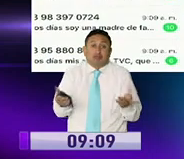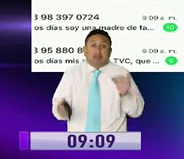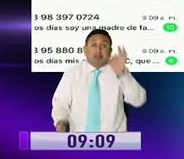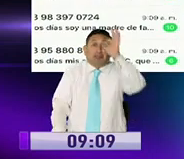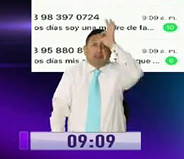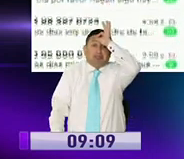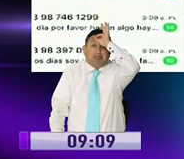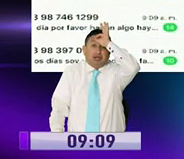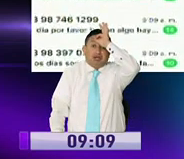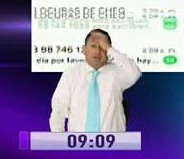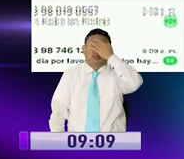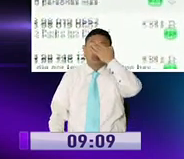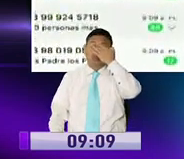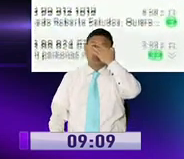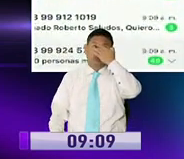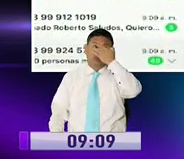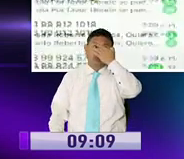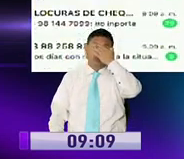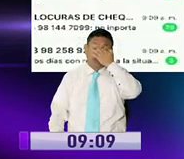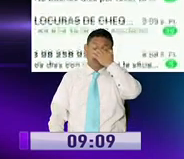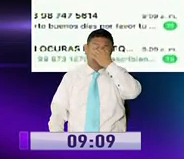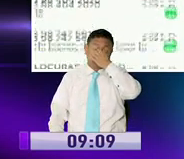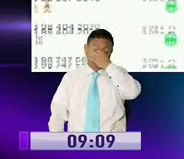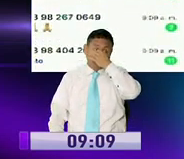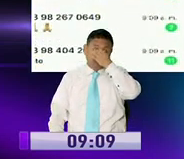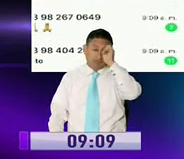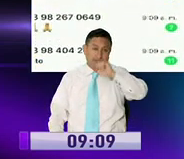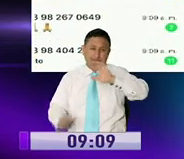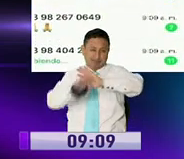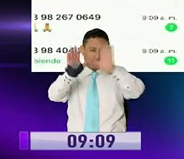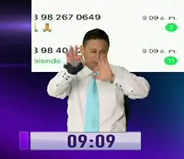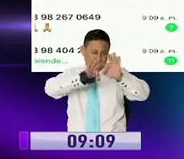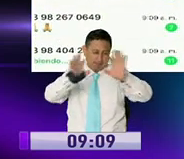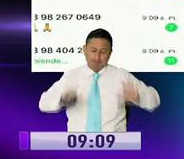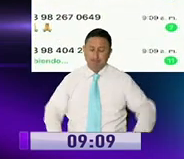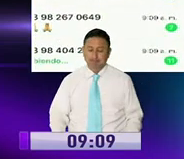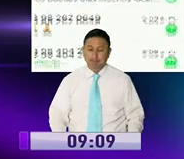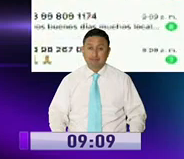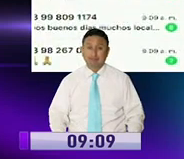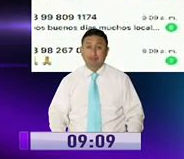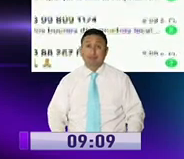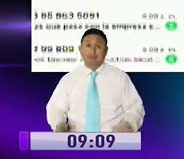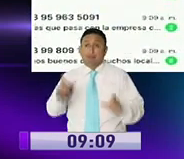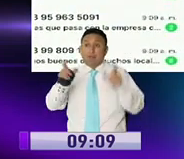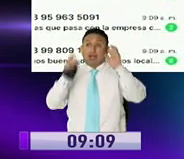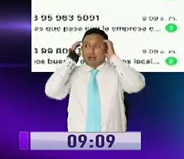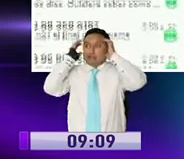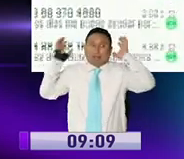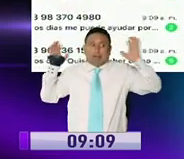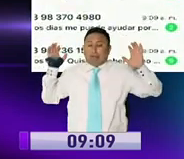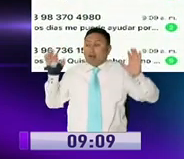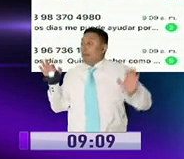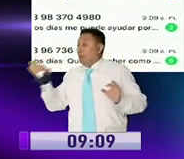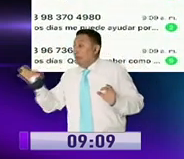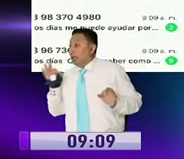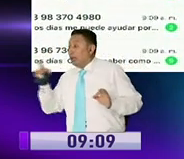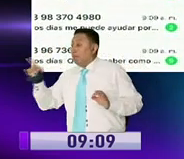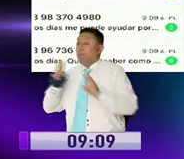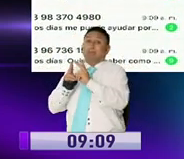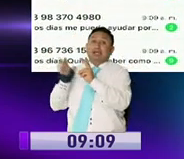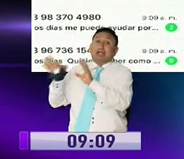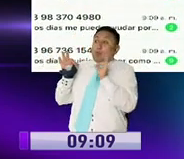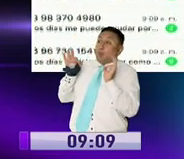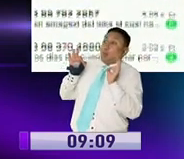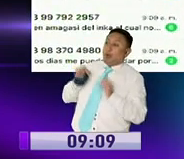a nosotros, eso es información oficial. A ver, y les voy a poner algo muy claro. Paranoicos, por Dios. ¡Uy, la casa del vecino